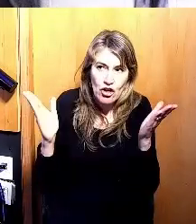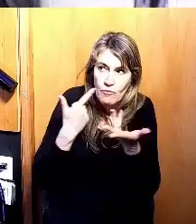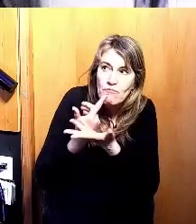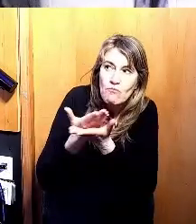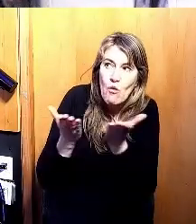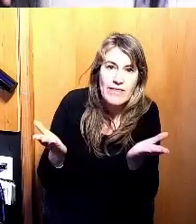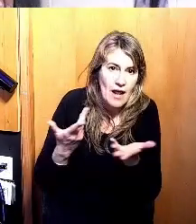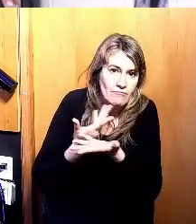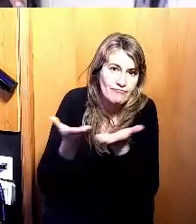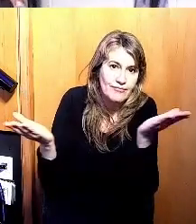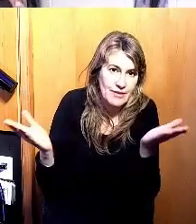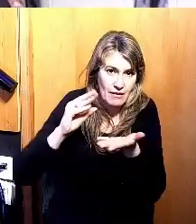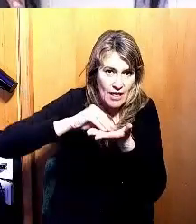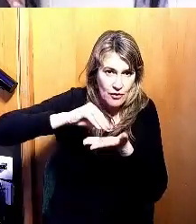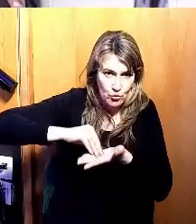Yo soy,